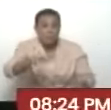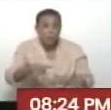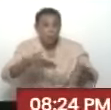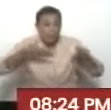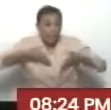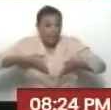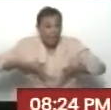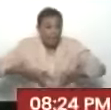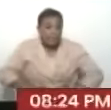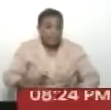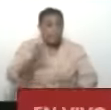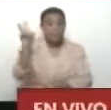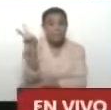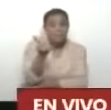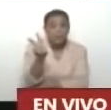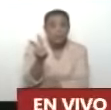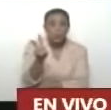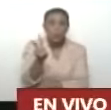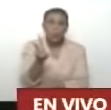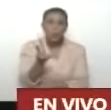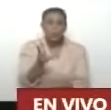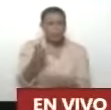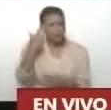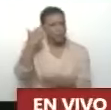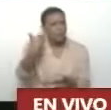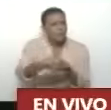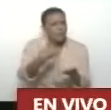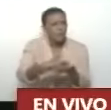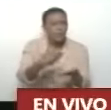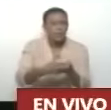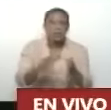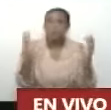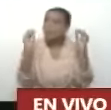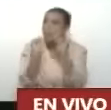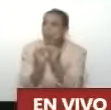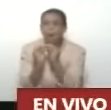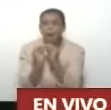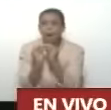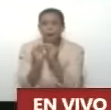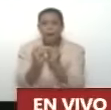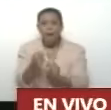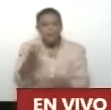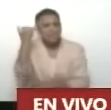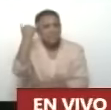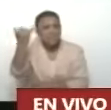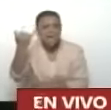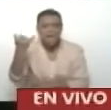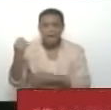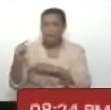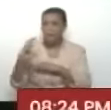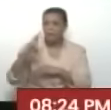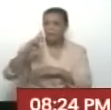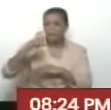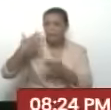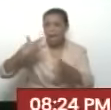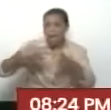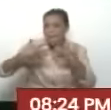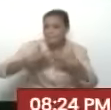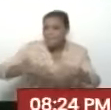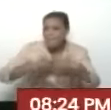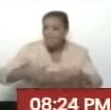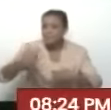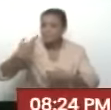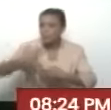nacido en esta tierra y cuyos argumentos eran exactamente igual del lacayo del ExxonMobil que funge de